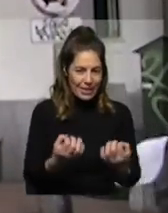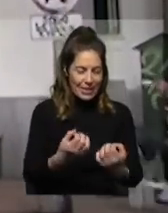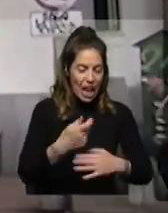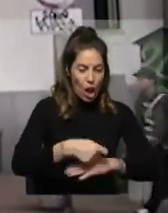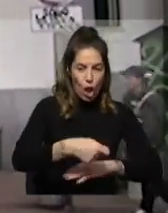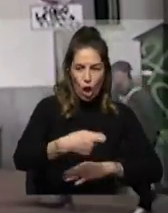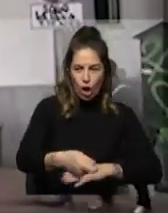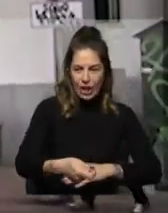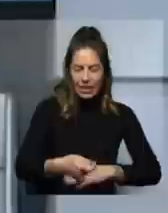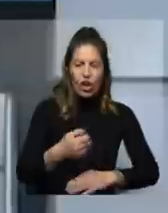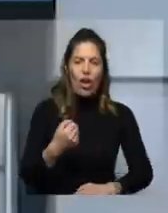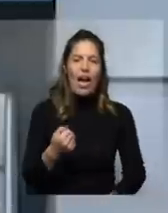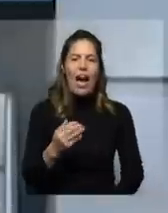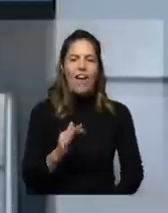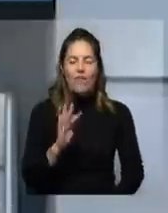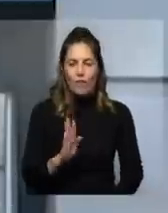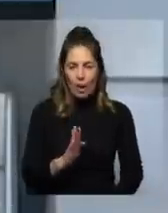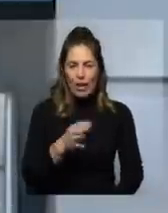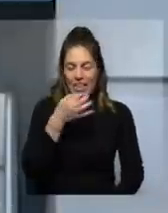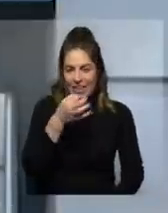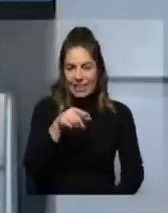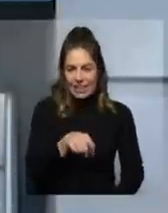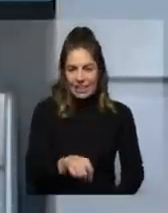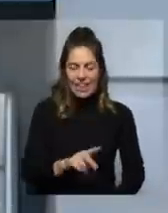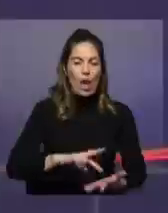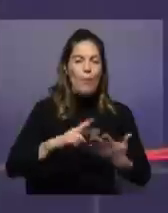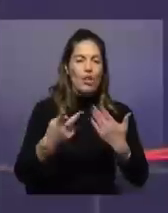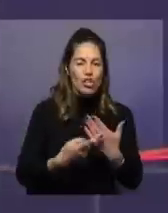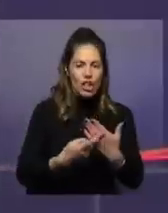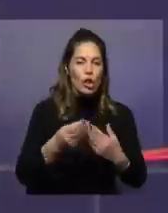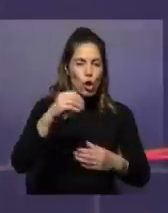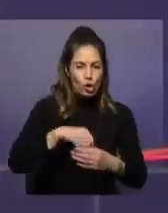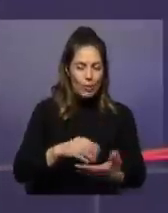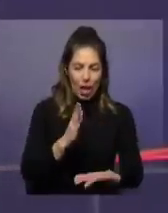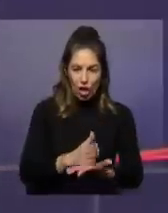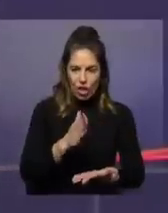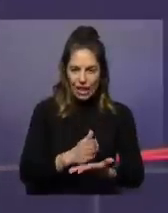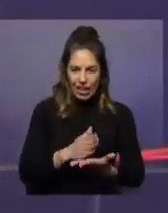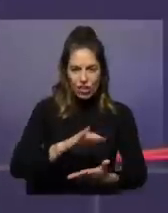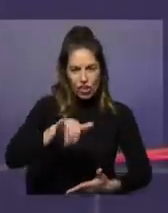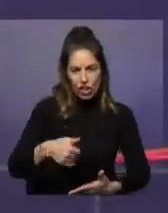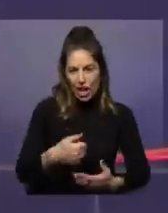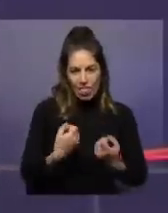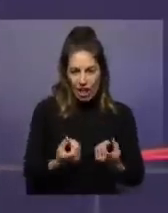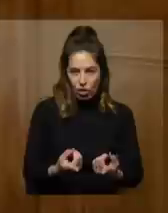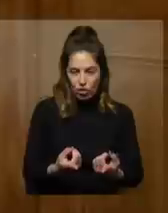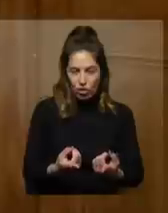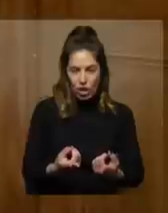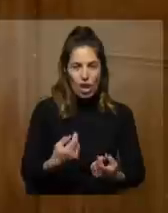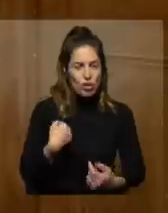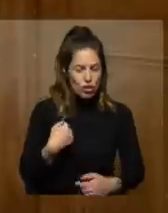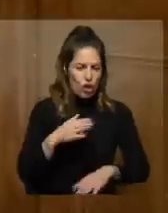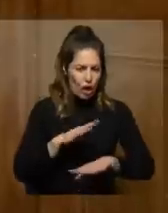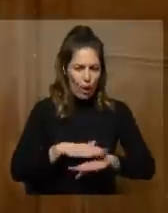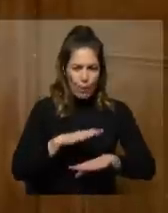que están en las afaps la sindicalista puntualizó que el proyecto contempla los derechos adquiridos hemos sido muy